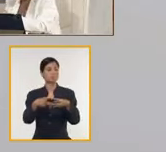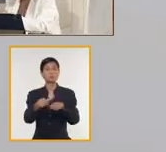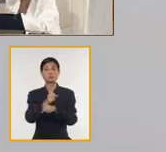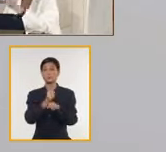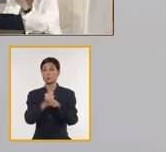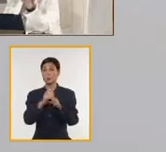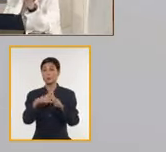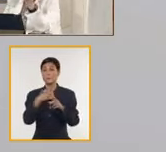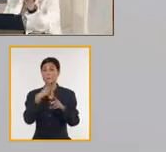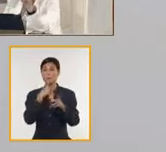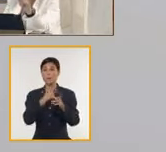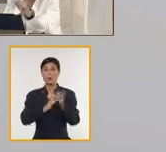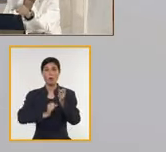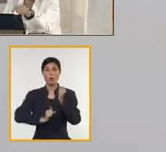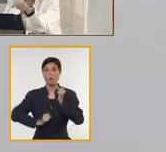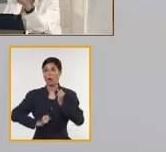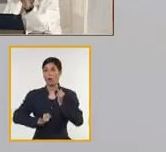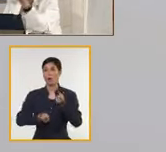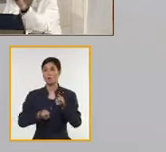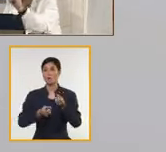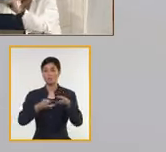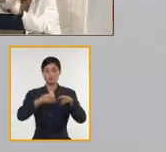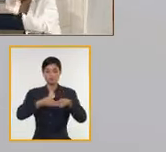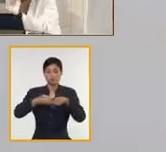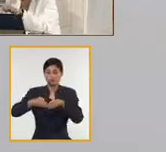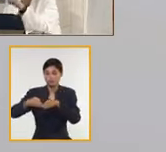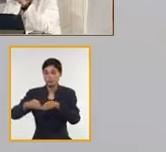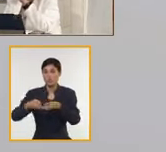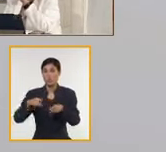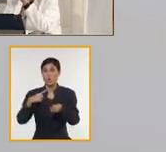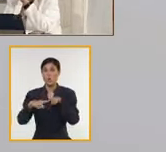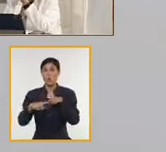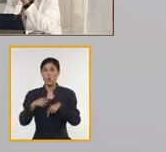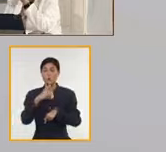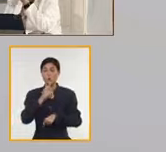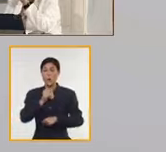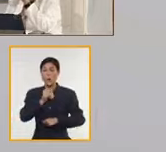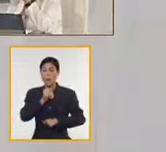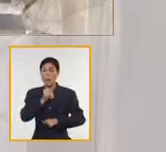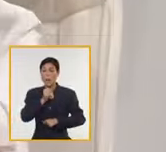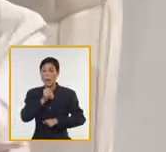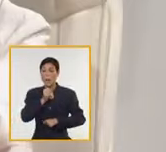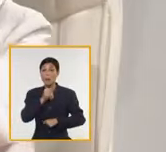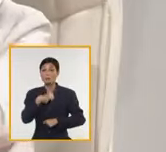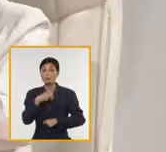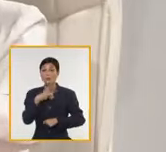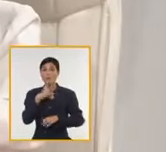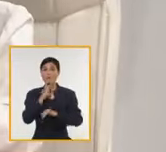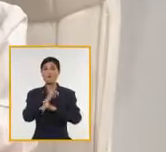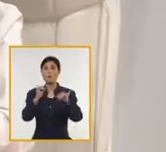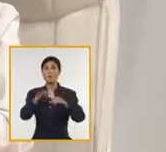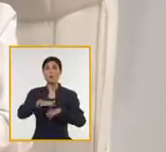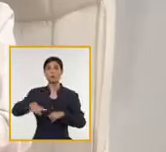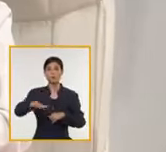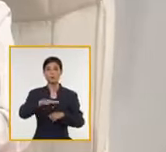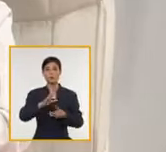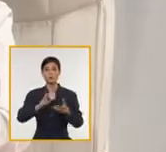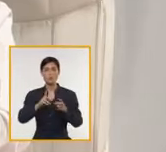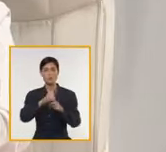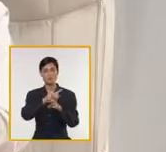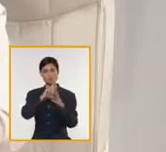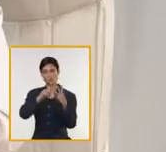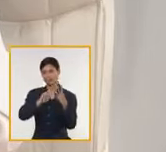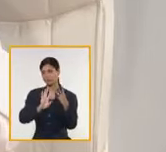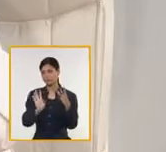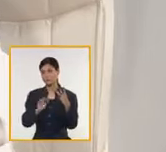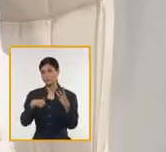de la comunicación como los altavoces, el perifoneo, etcétera, etcétera. Yo recuerdo algo: